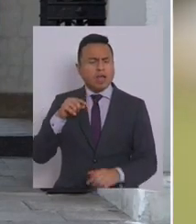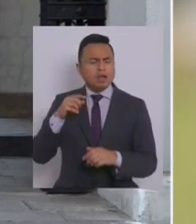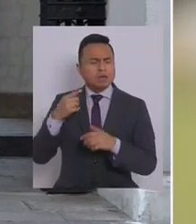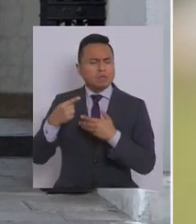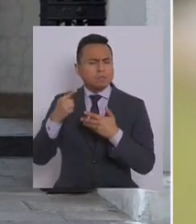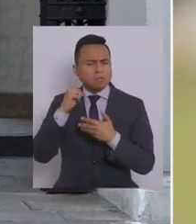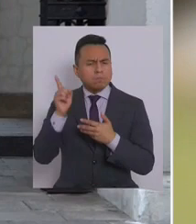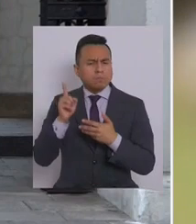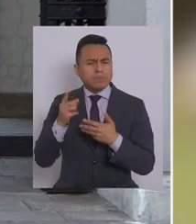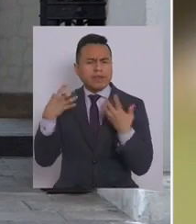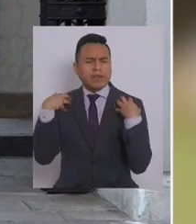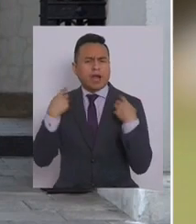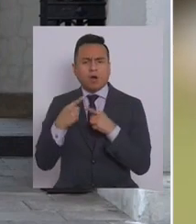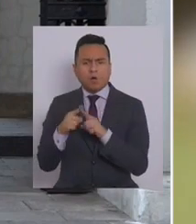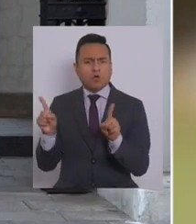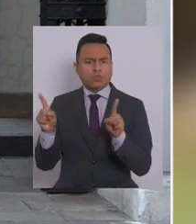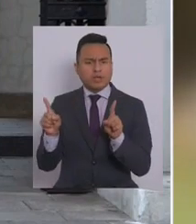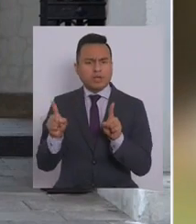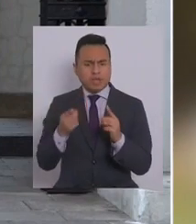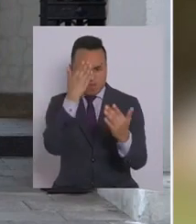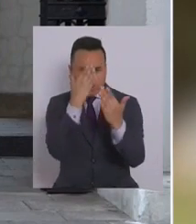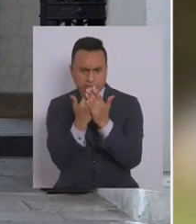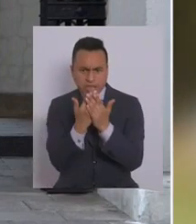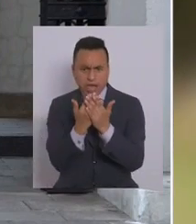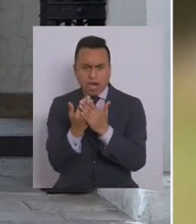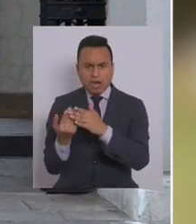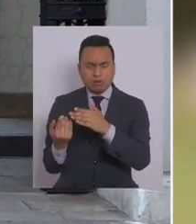tarea es otra, digamos, no es enfrentar